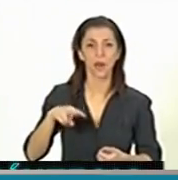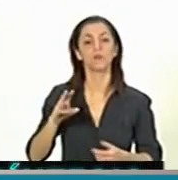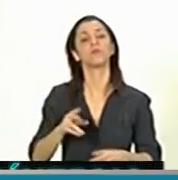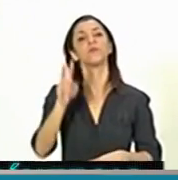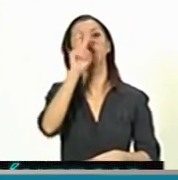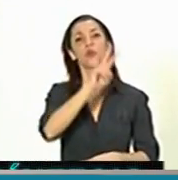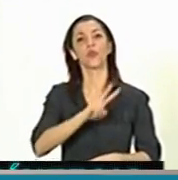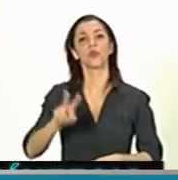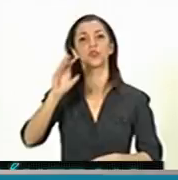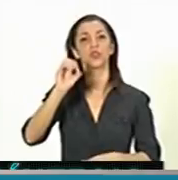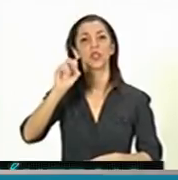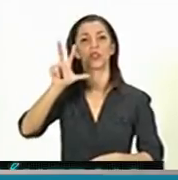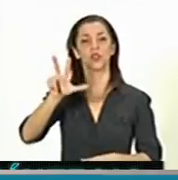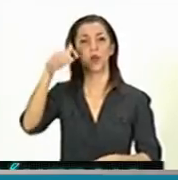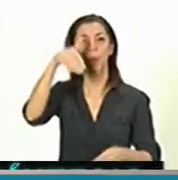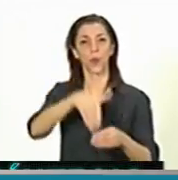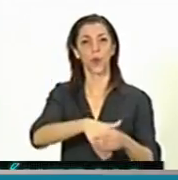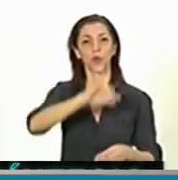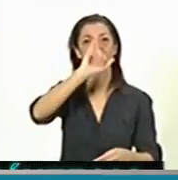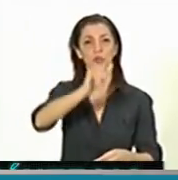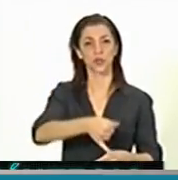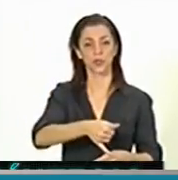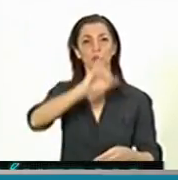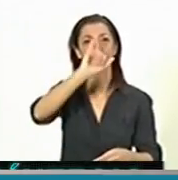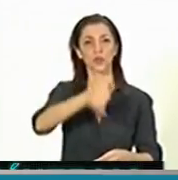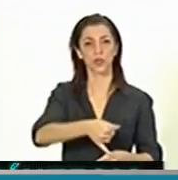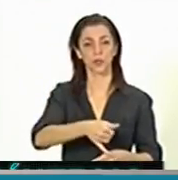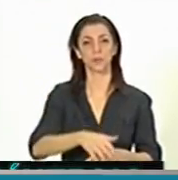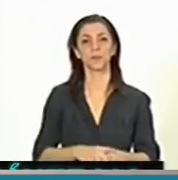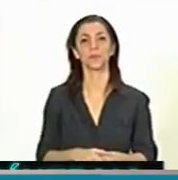Y en el caso de tener alguna discapacidad, esta reparación es de por vida.